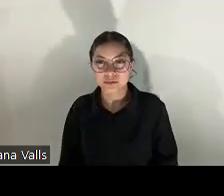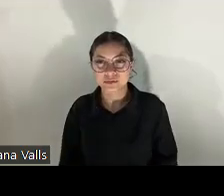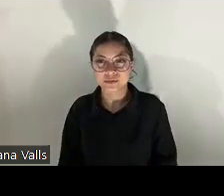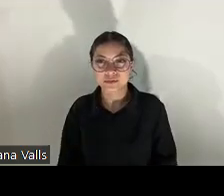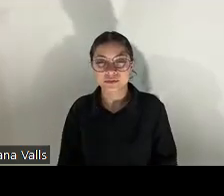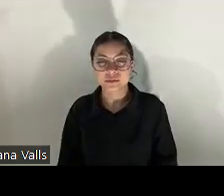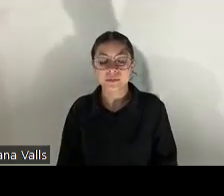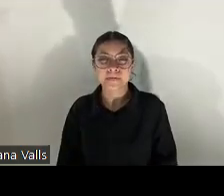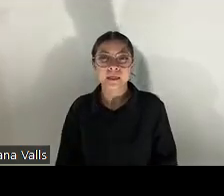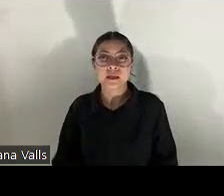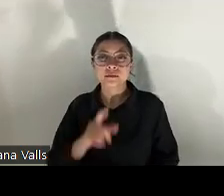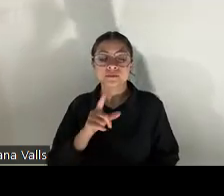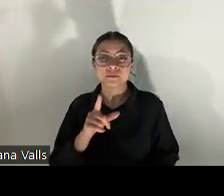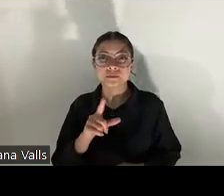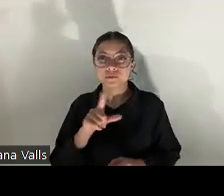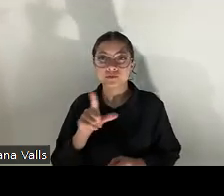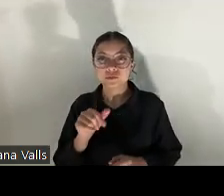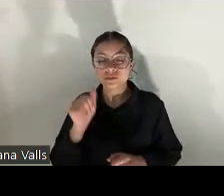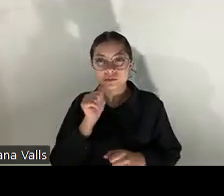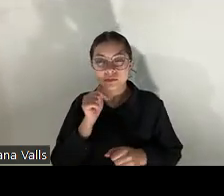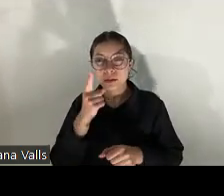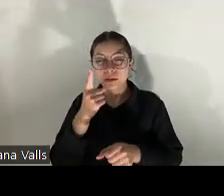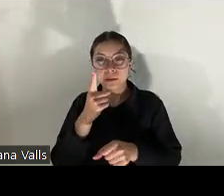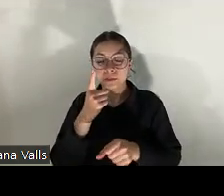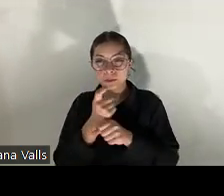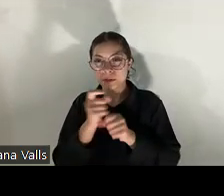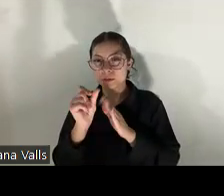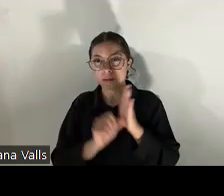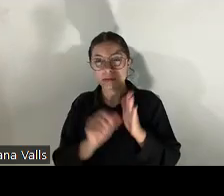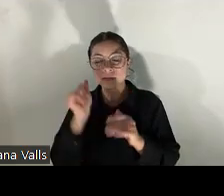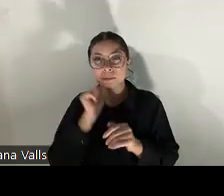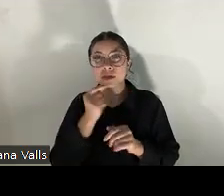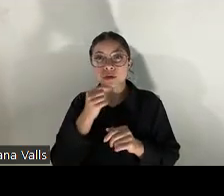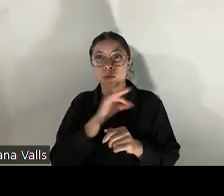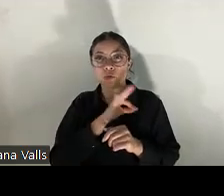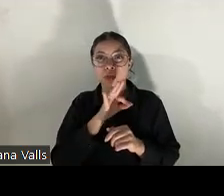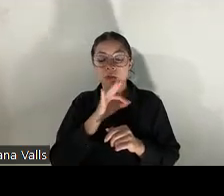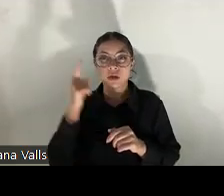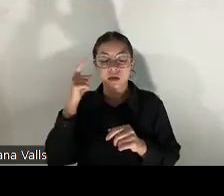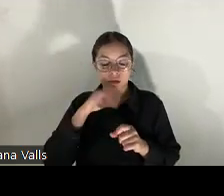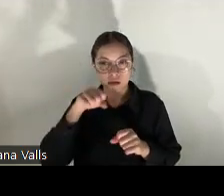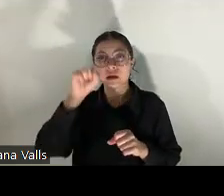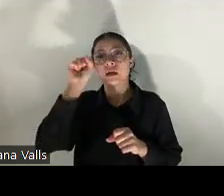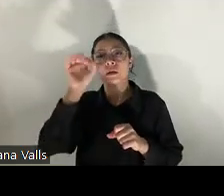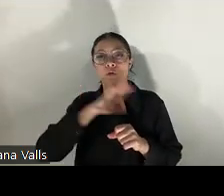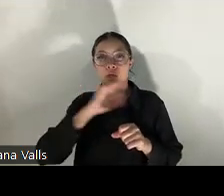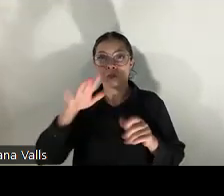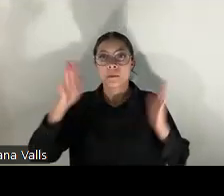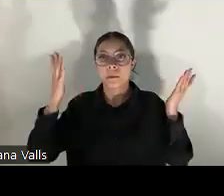La postura en prono, bueno, en prono el primer mes el niño es capaz de liberar su cabeza y de pasar sus manitas,